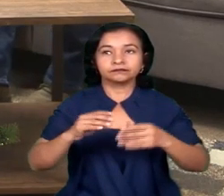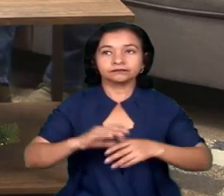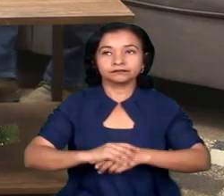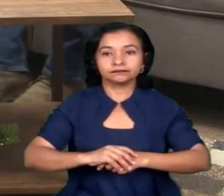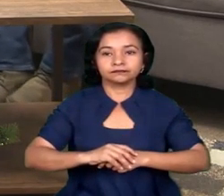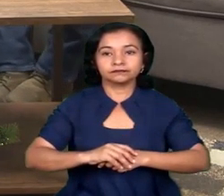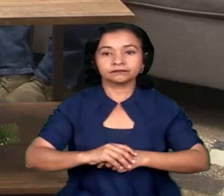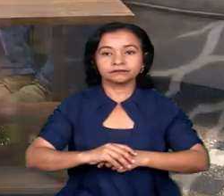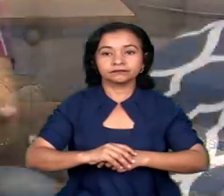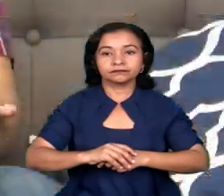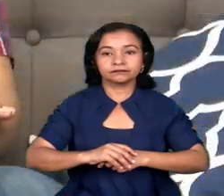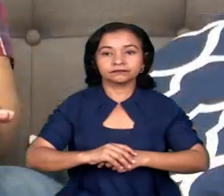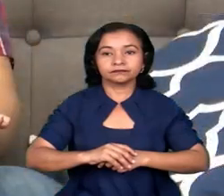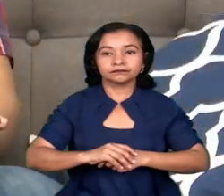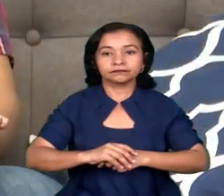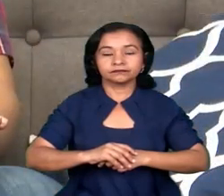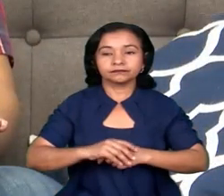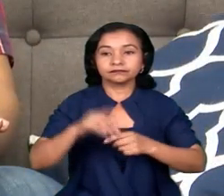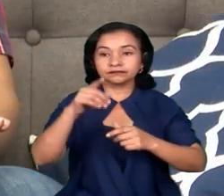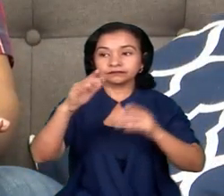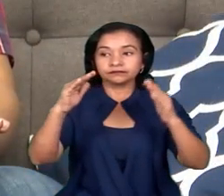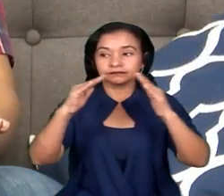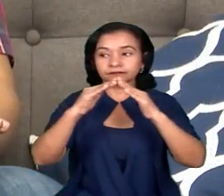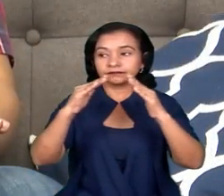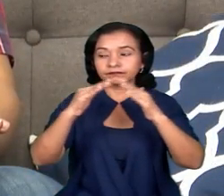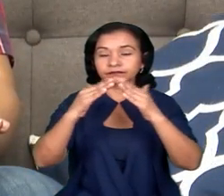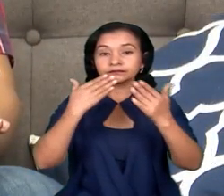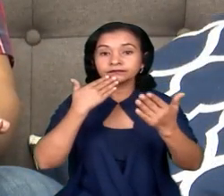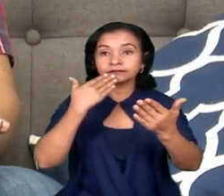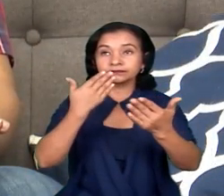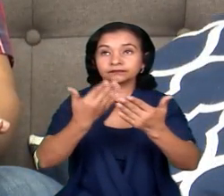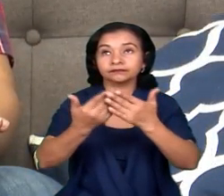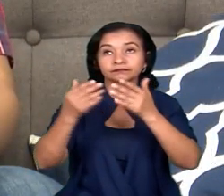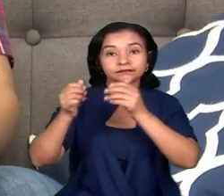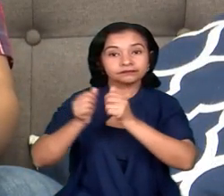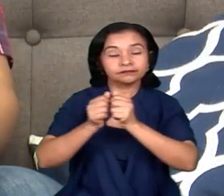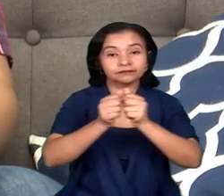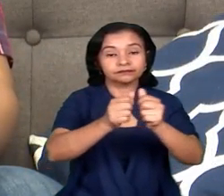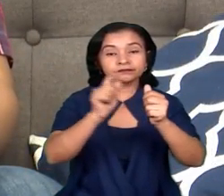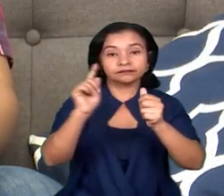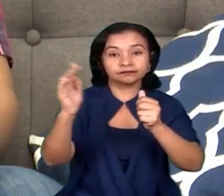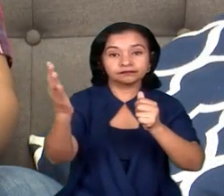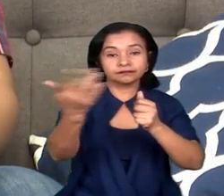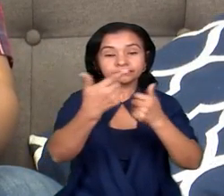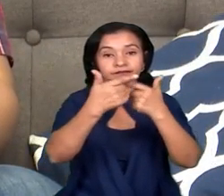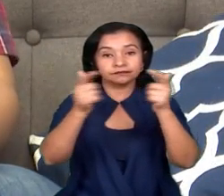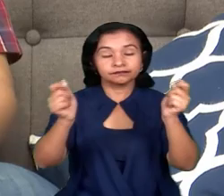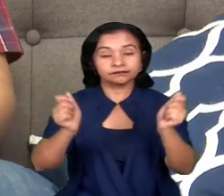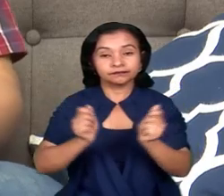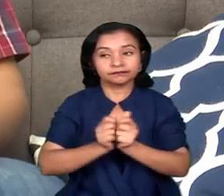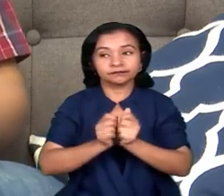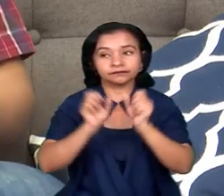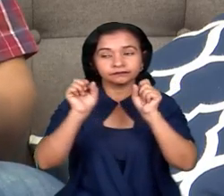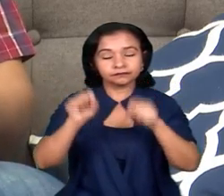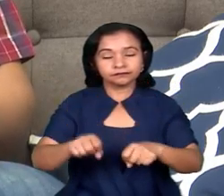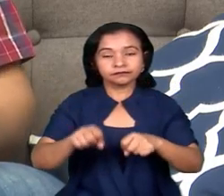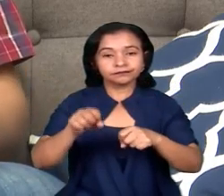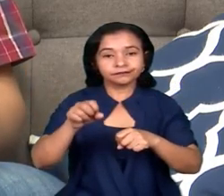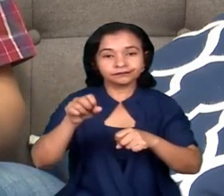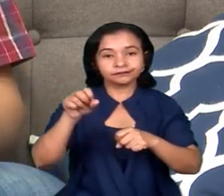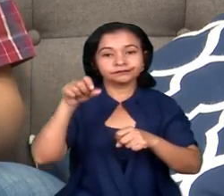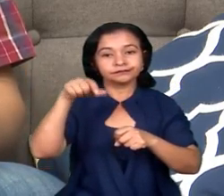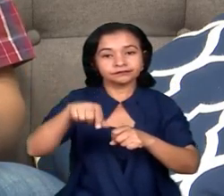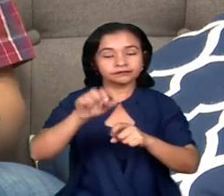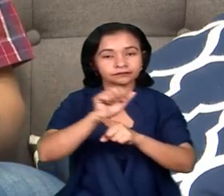usted. Y a usted que esté en su hogar, le agradecemos que nos haya acompañado, y a nombre de todo el equipo técnico que hace posible la transmisión de su programa desde